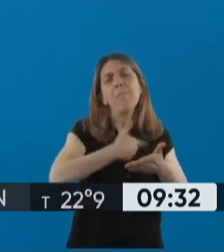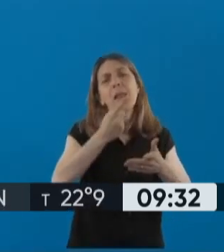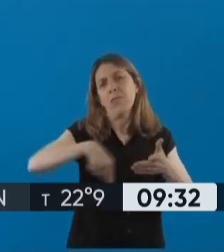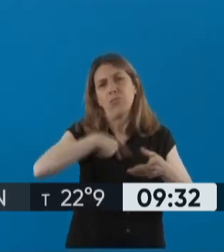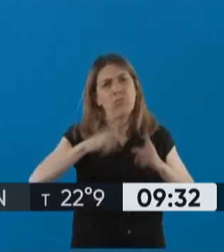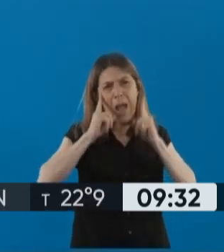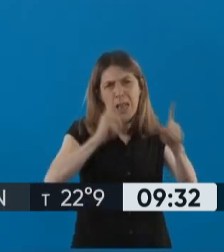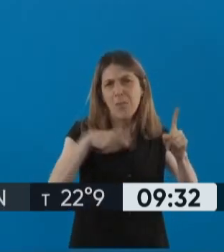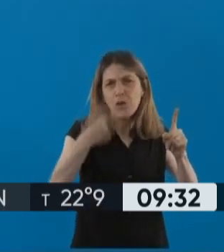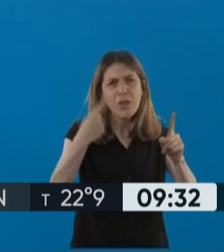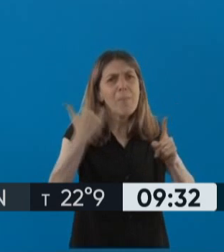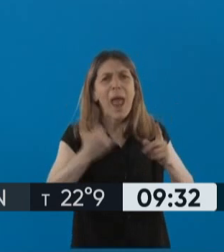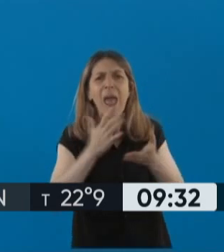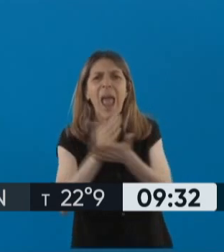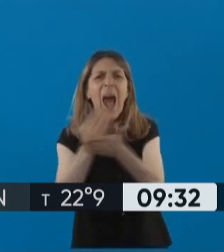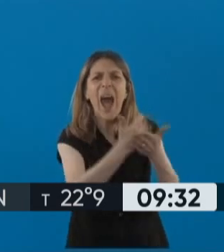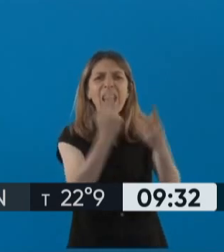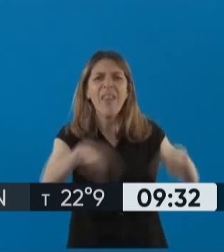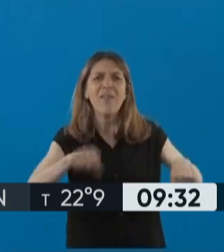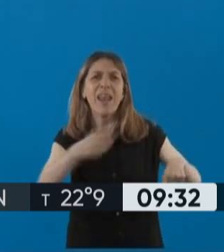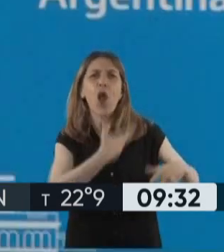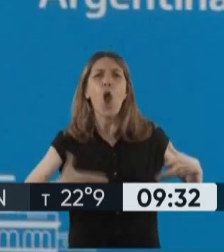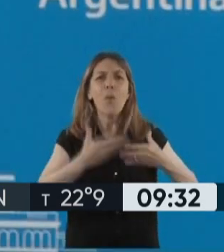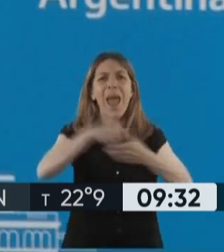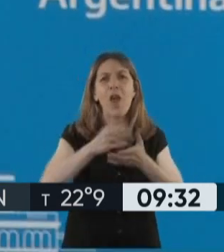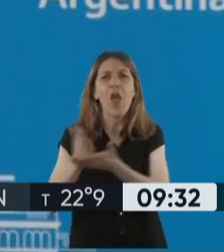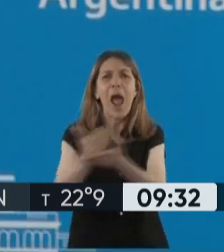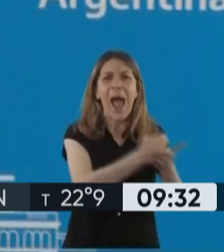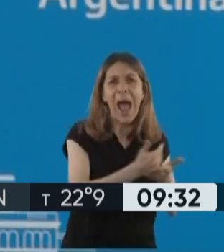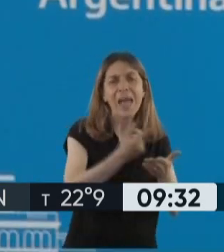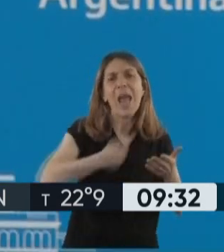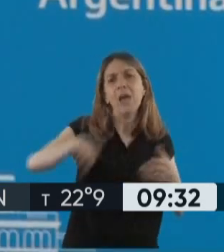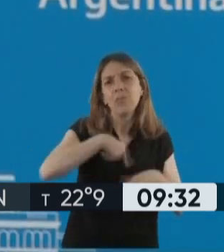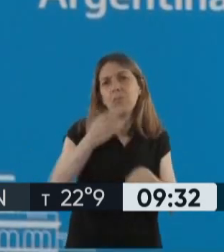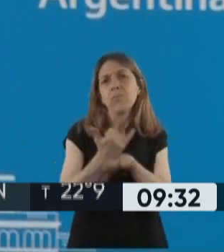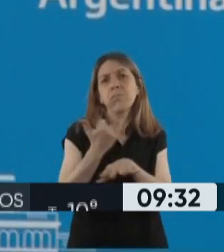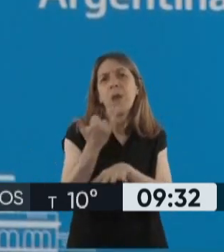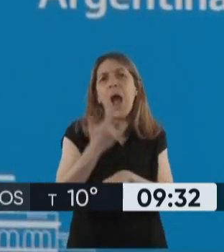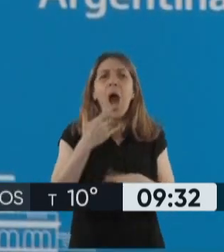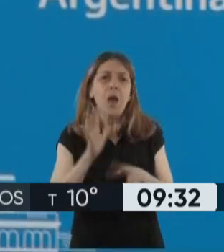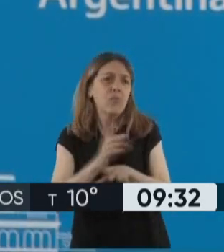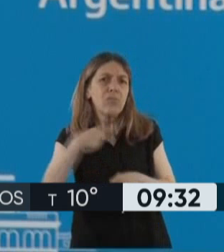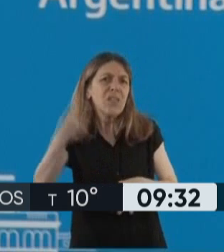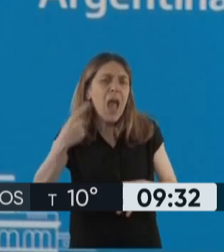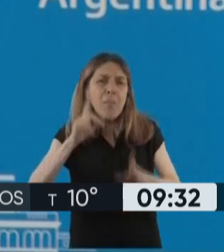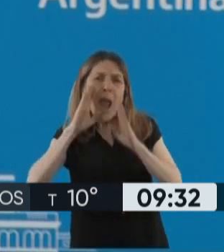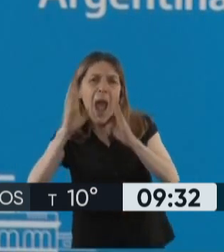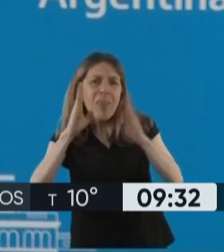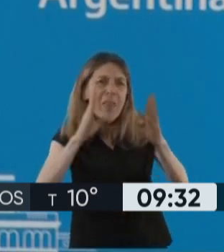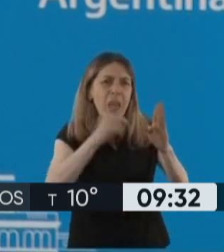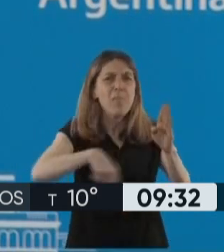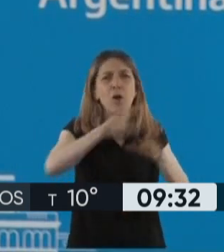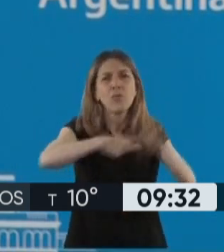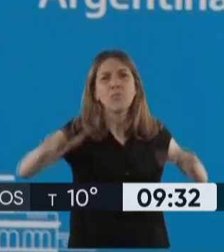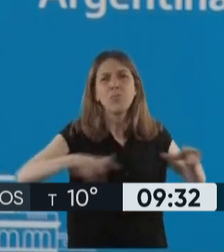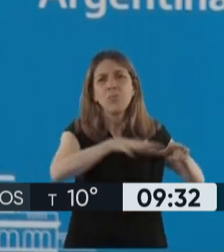ser escuchados en las diferentes áreas del gobierno, y somos una coalición de gobierno que escucha permanentemente y tiene vasos